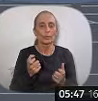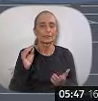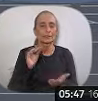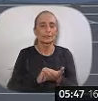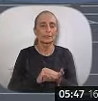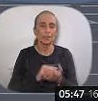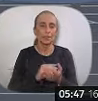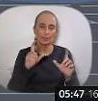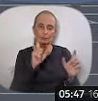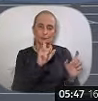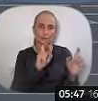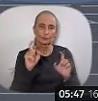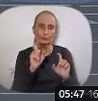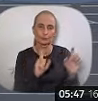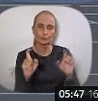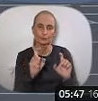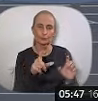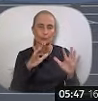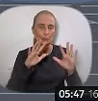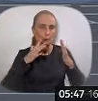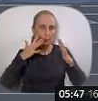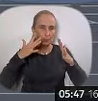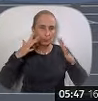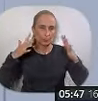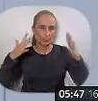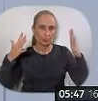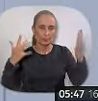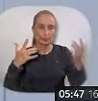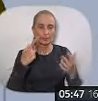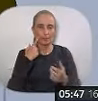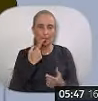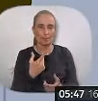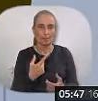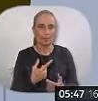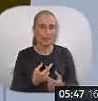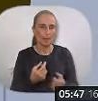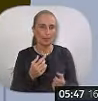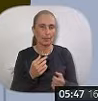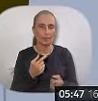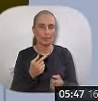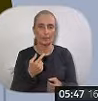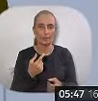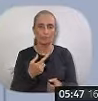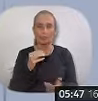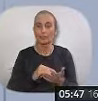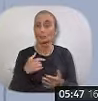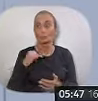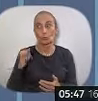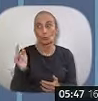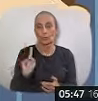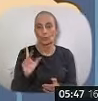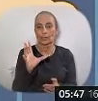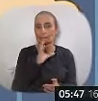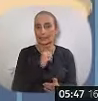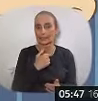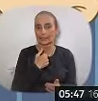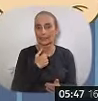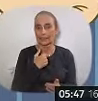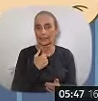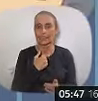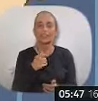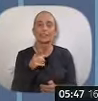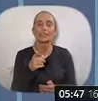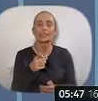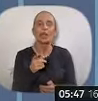atractivo luminoso! Es un aerosol especial realzador de brillo. Nunca le diría a nadie mis secretos. Excepto a